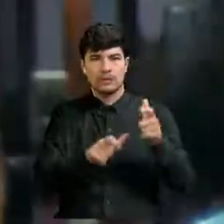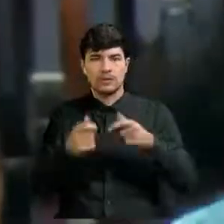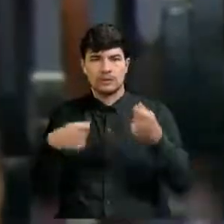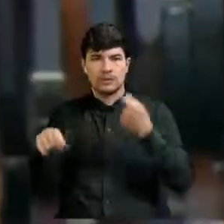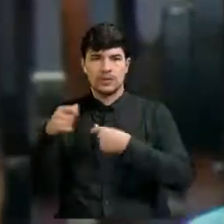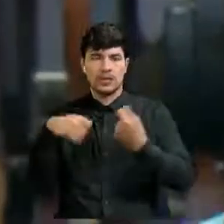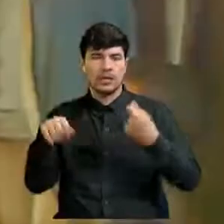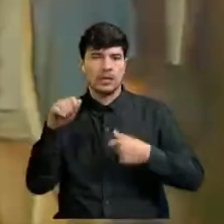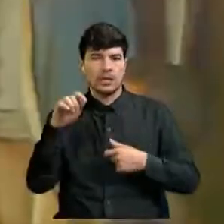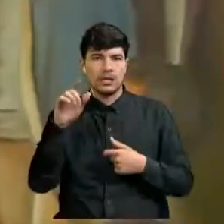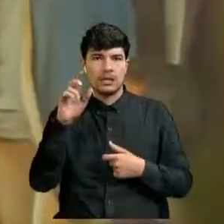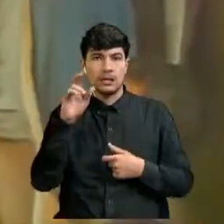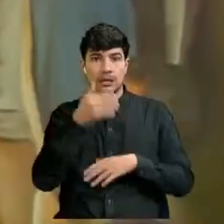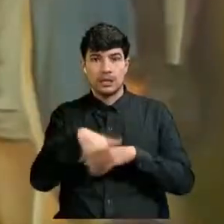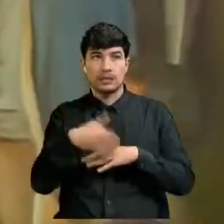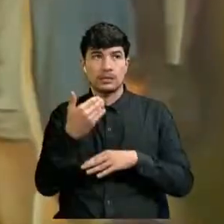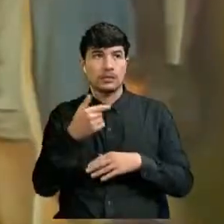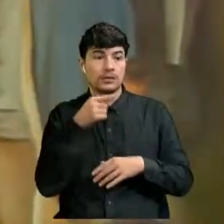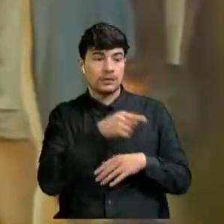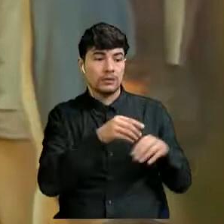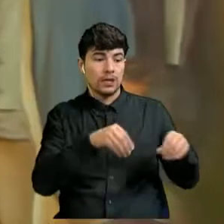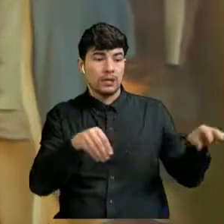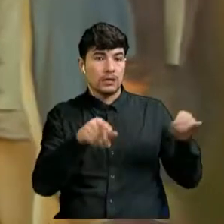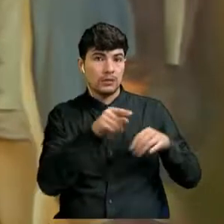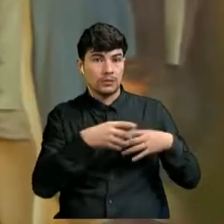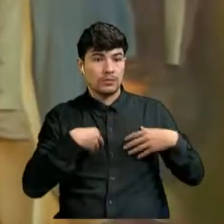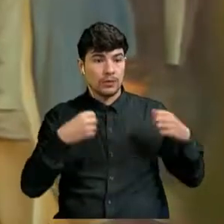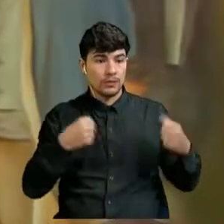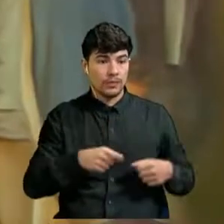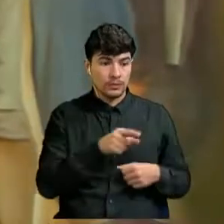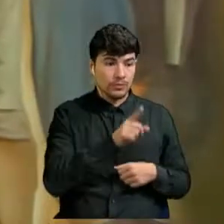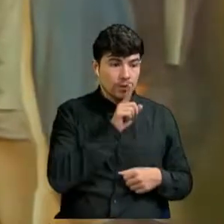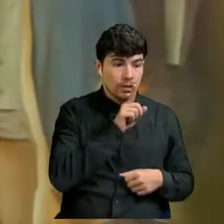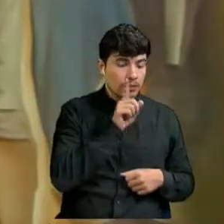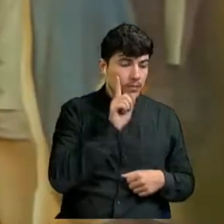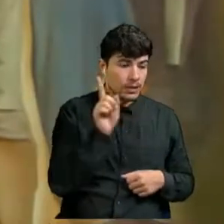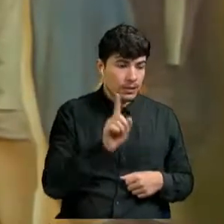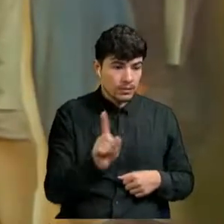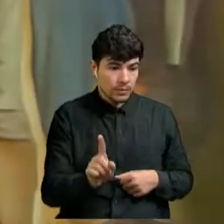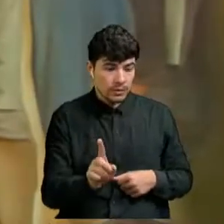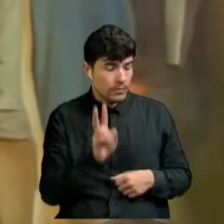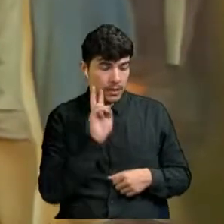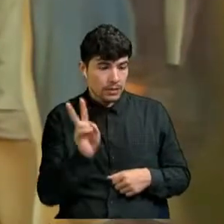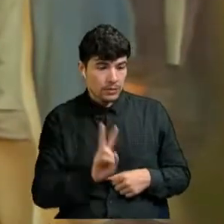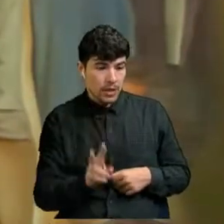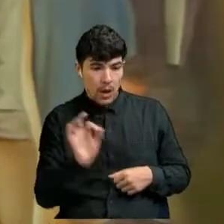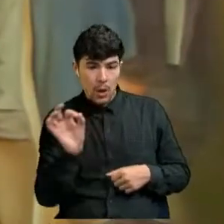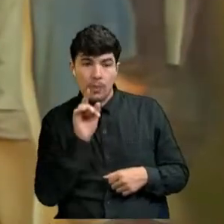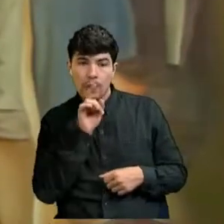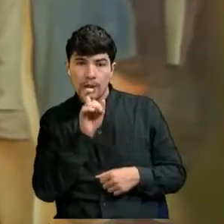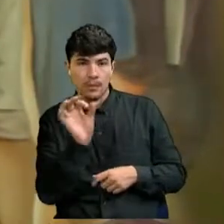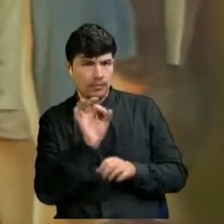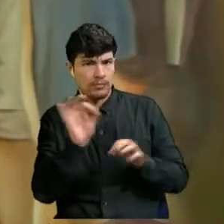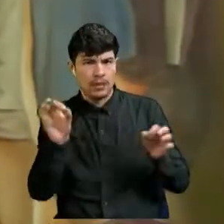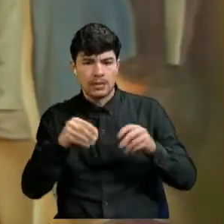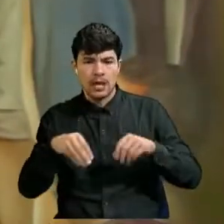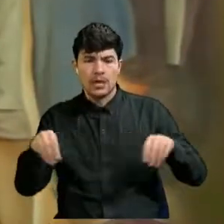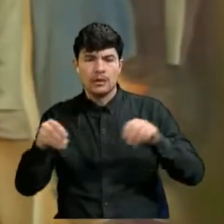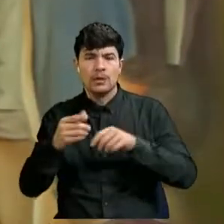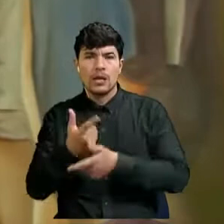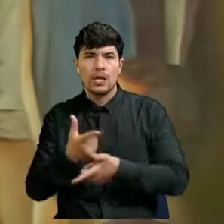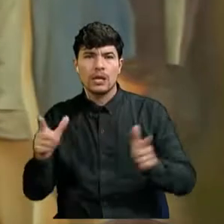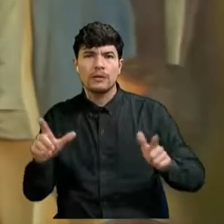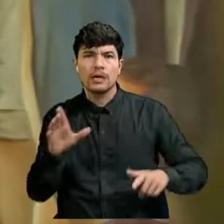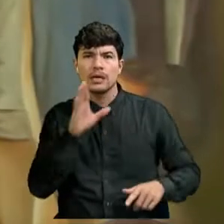ambulantes desafortunadamente ese territorio no les pertenece ni en los venezolanos ni a los vendedores informales colombianos sino en ese territorio le pertenecen a